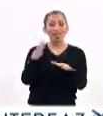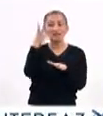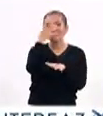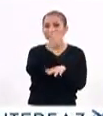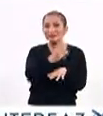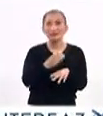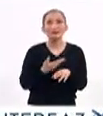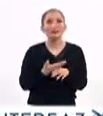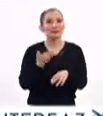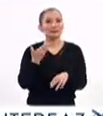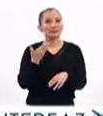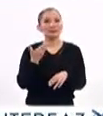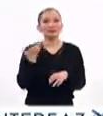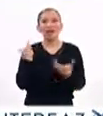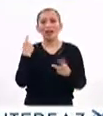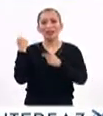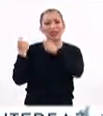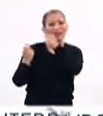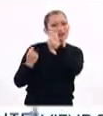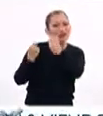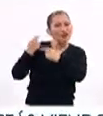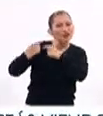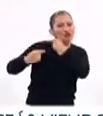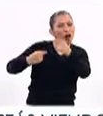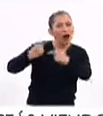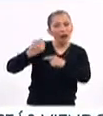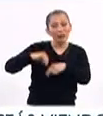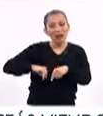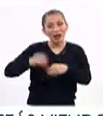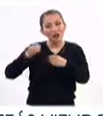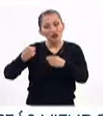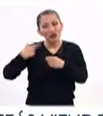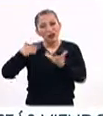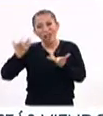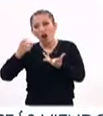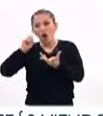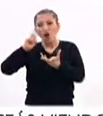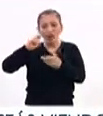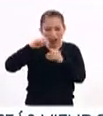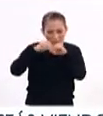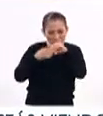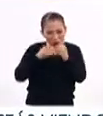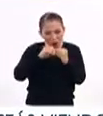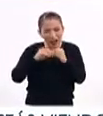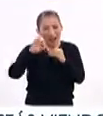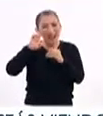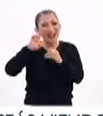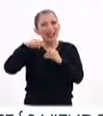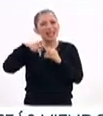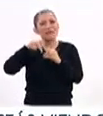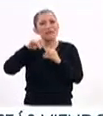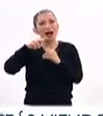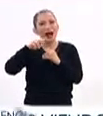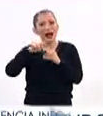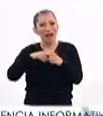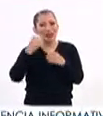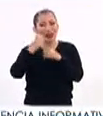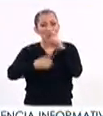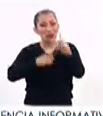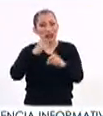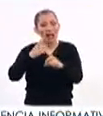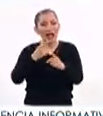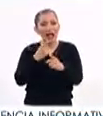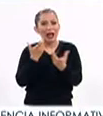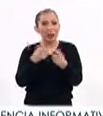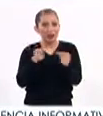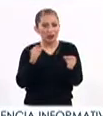enigmática, muy tradicional. Entonces se interesan mucho por el origami, por el ikebana, por el deportes japoneses